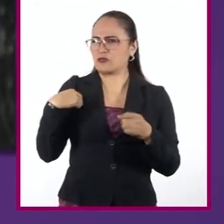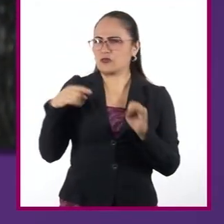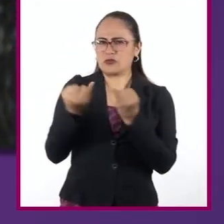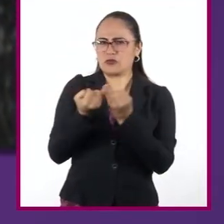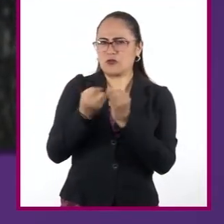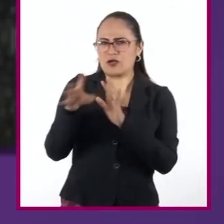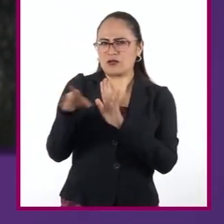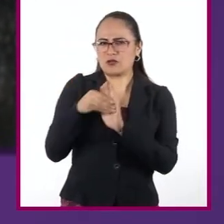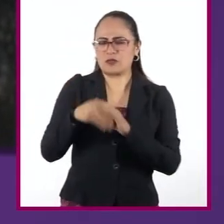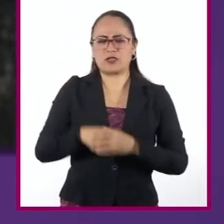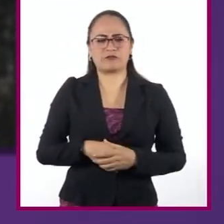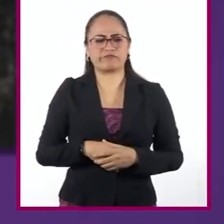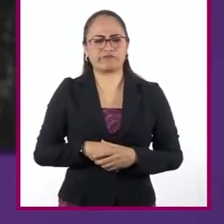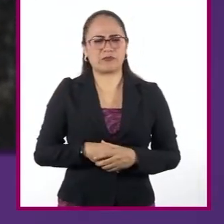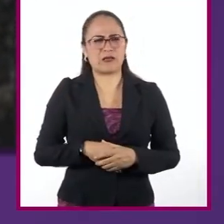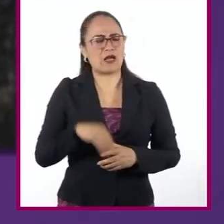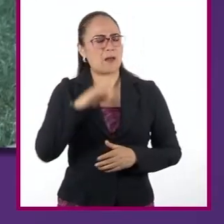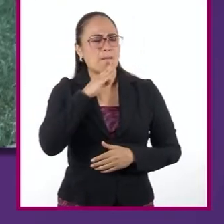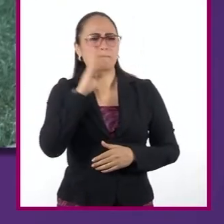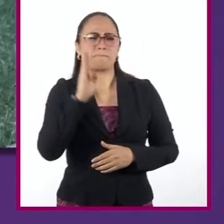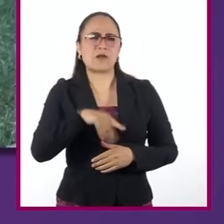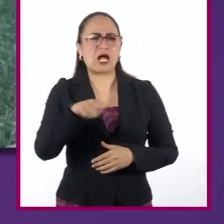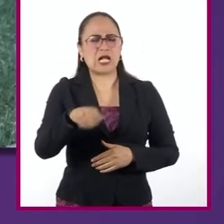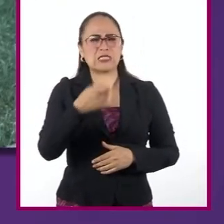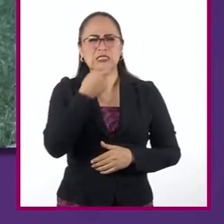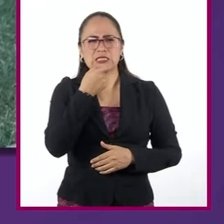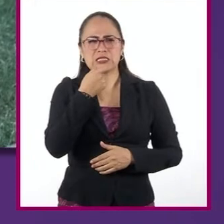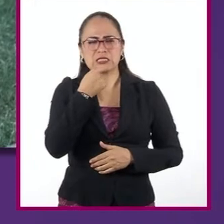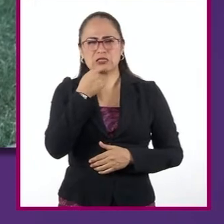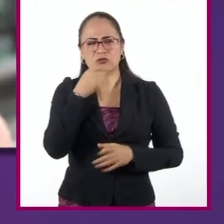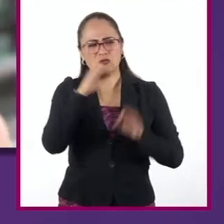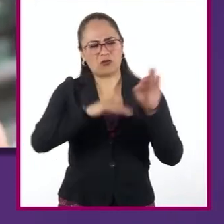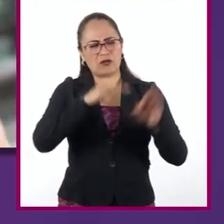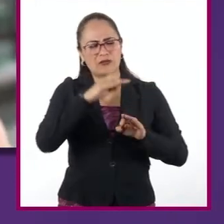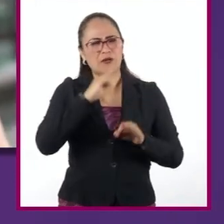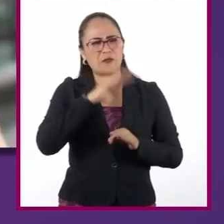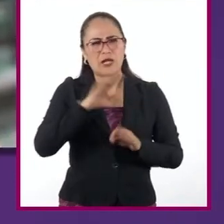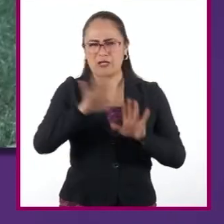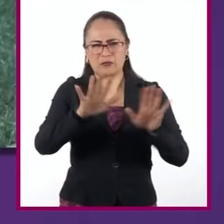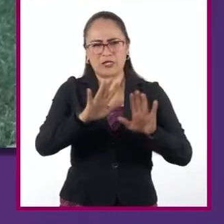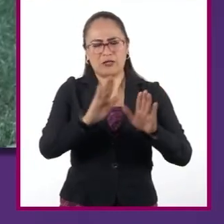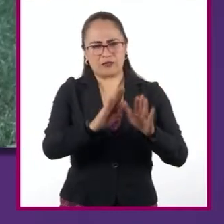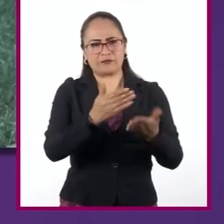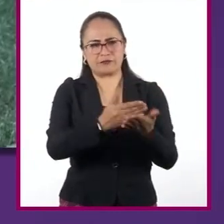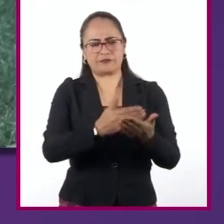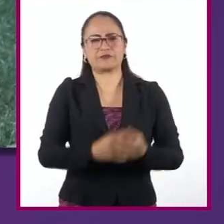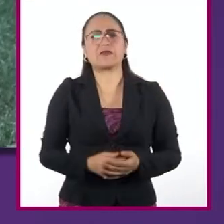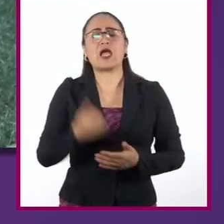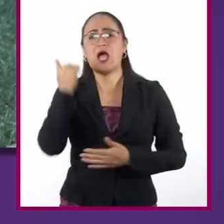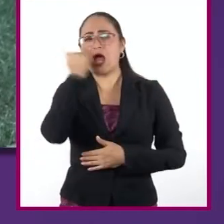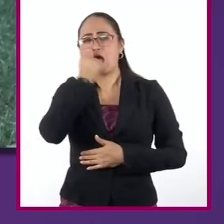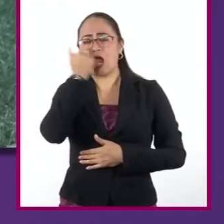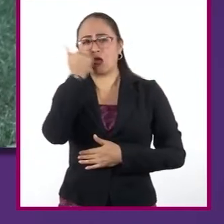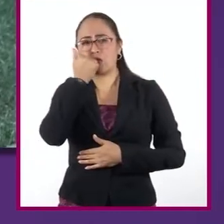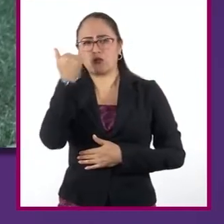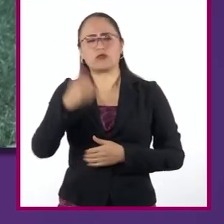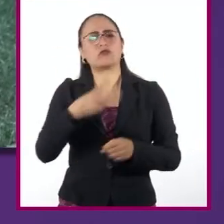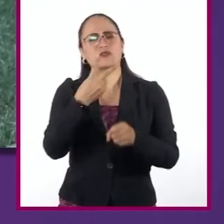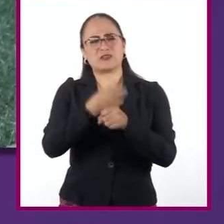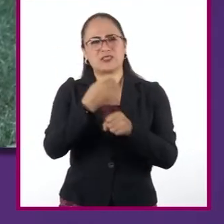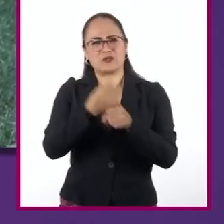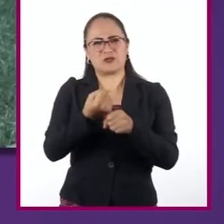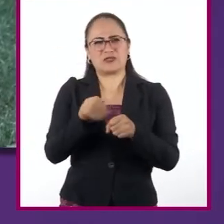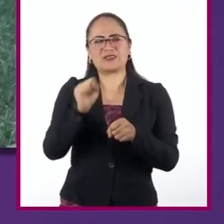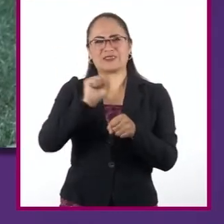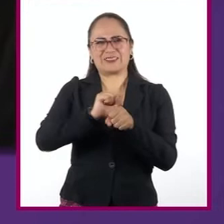Qué mal que hayan tratado así al chico. Espera, no te estuvo tan mal. Sigue escuchando. Un grupo de alumnos del segundo grado de la